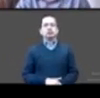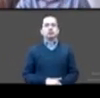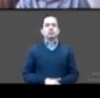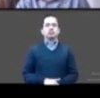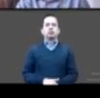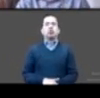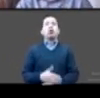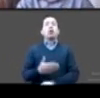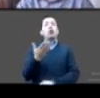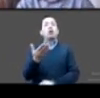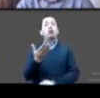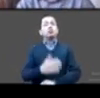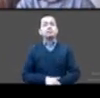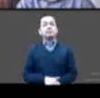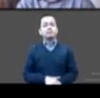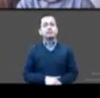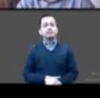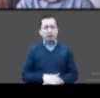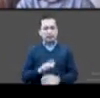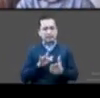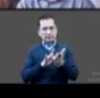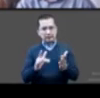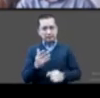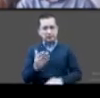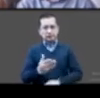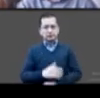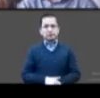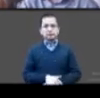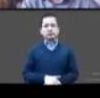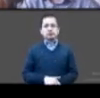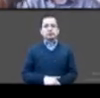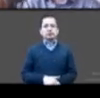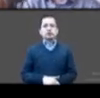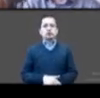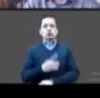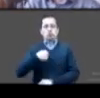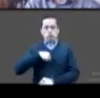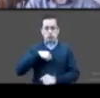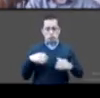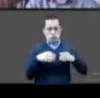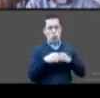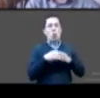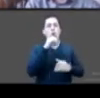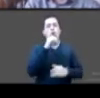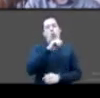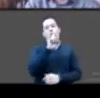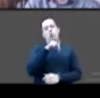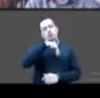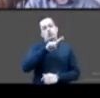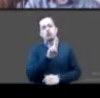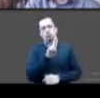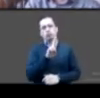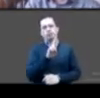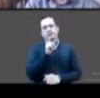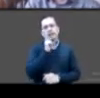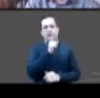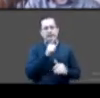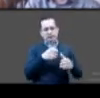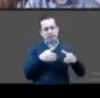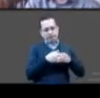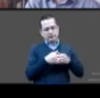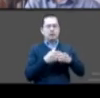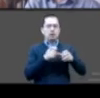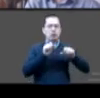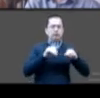Bueno, gracias. Tenemos en la Oficina de Naciones Unidas, tenemos este programa que se llama Programa